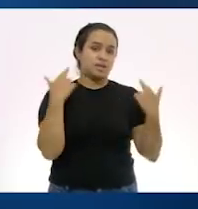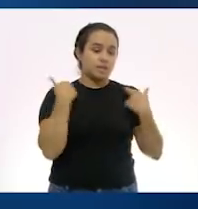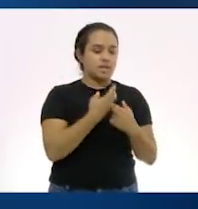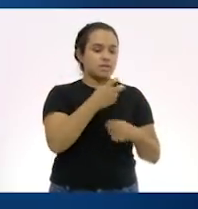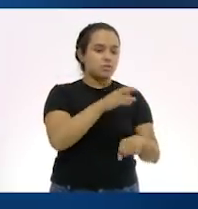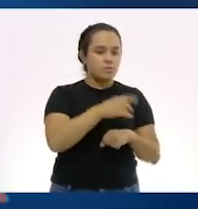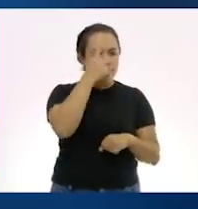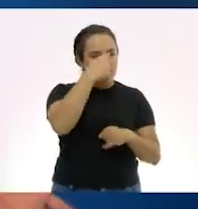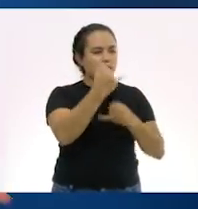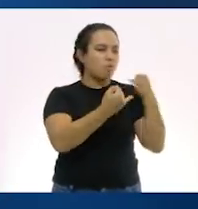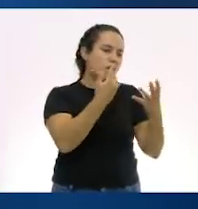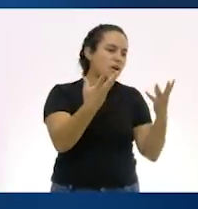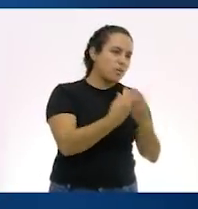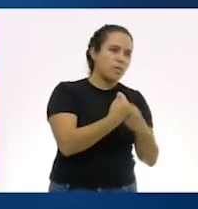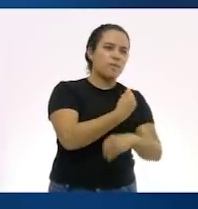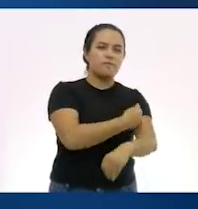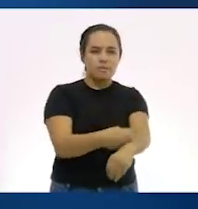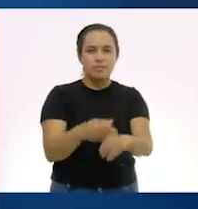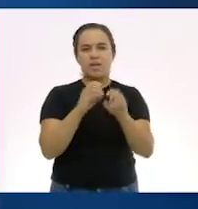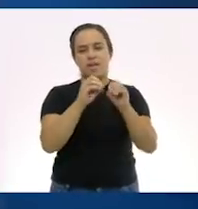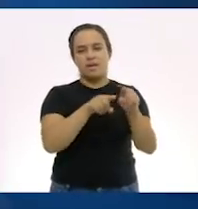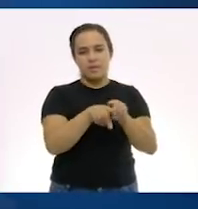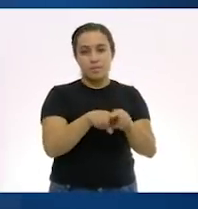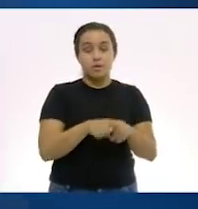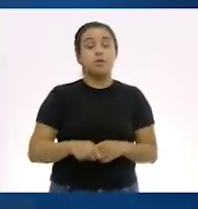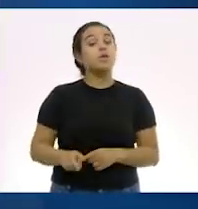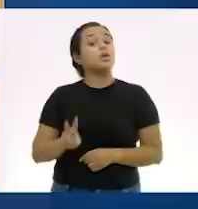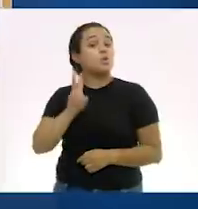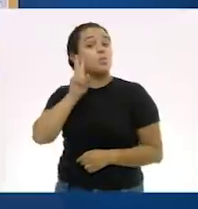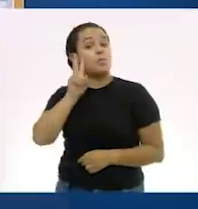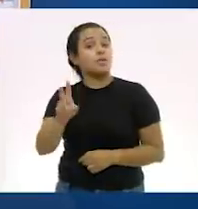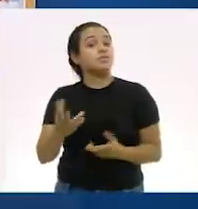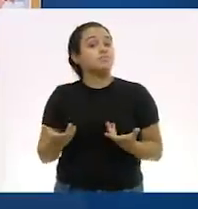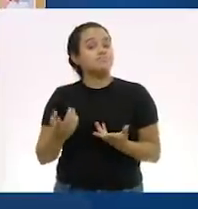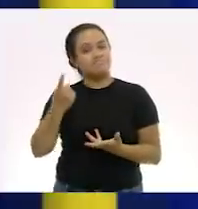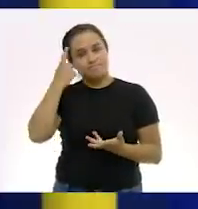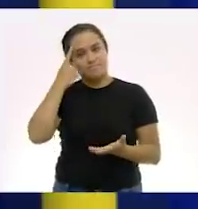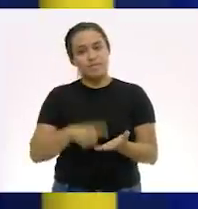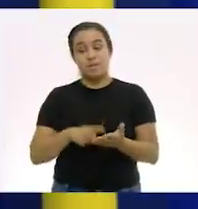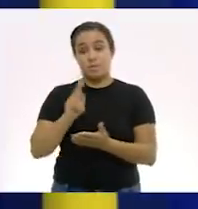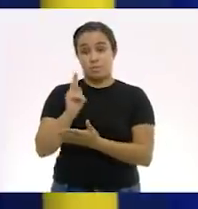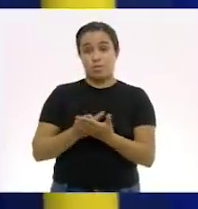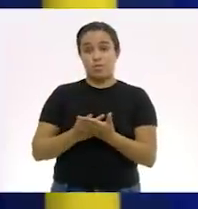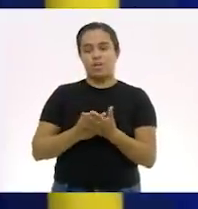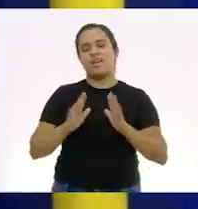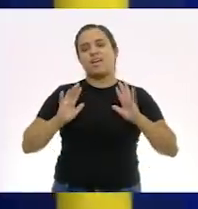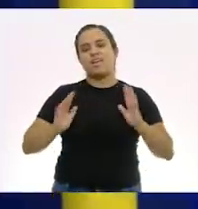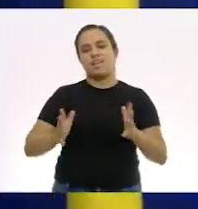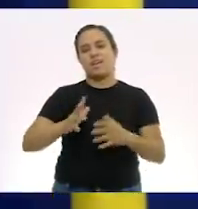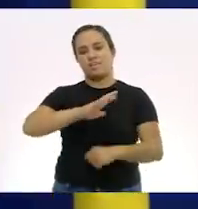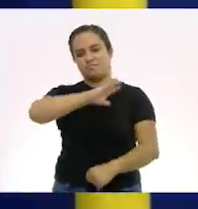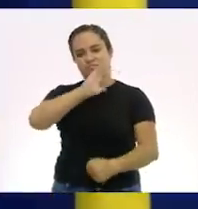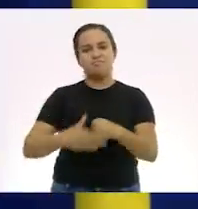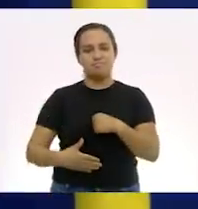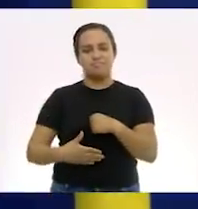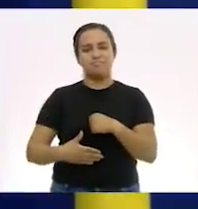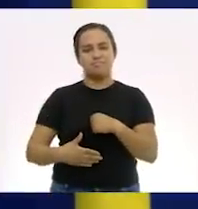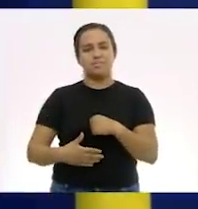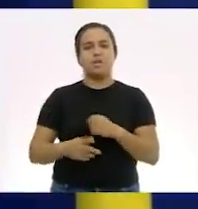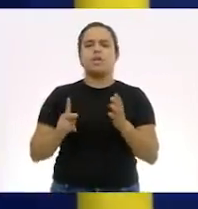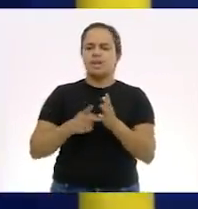croc. ¿Es un canto? Es un canto. Así que, ahora. Niños, por favor, ahí en casa, apláudanle a Aníbal porque él va a realizar la